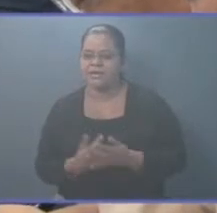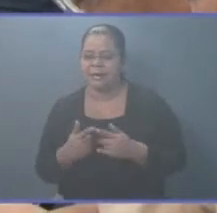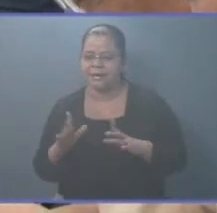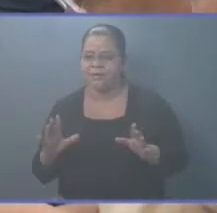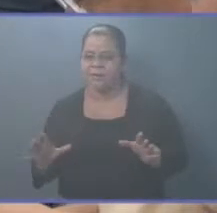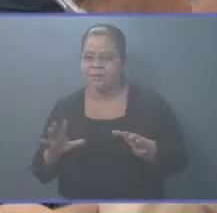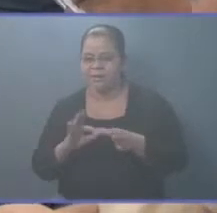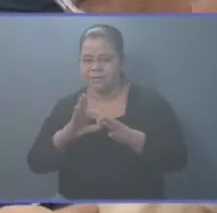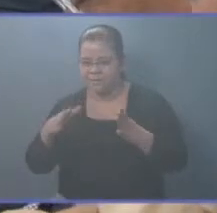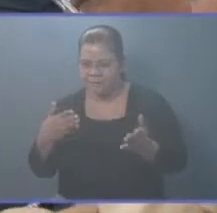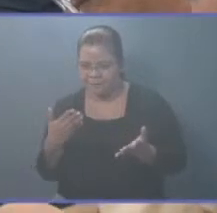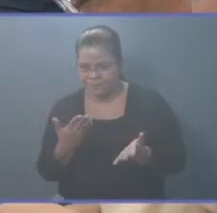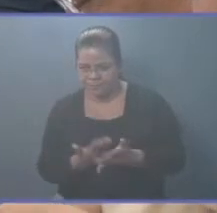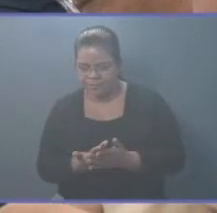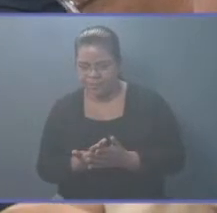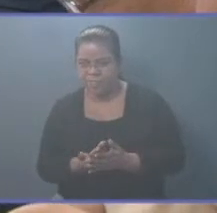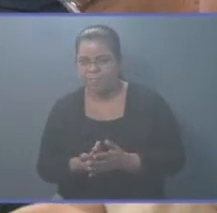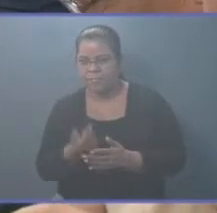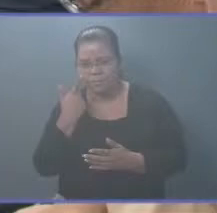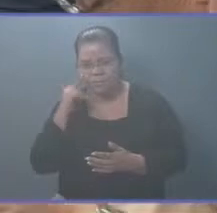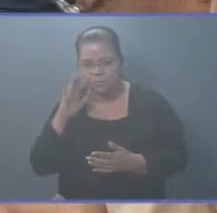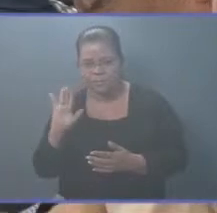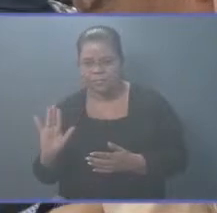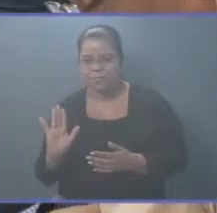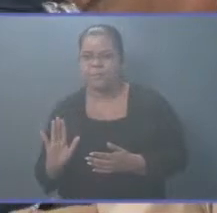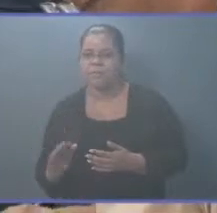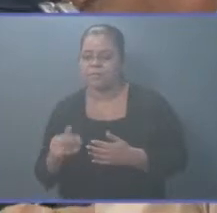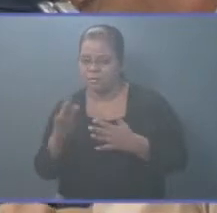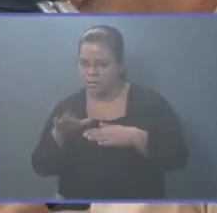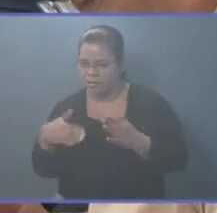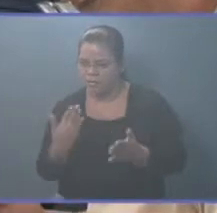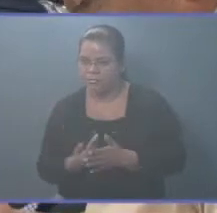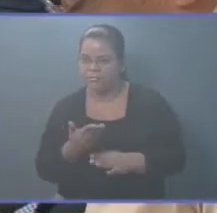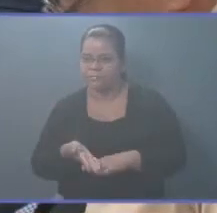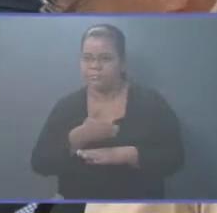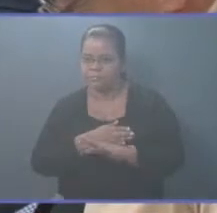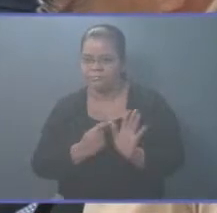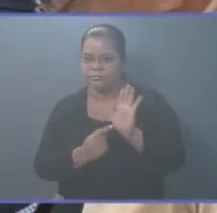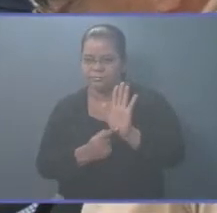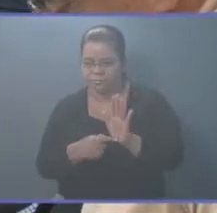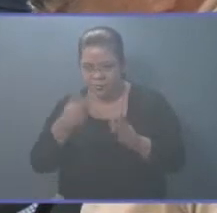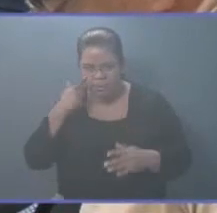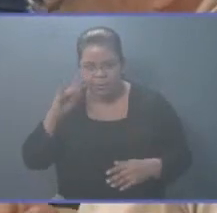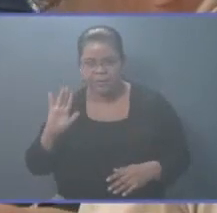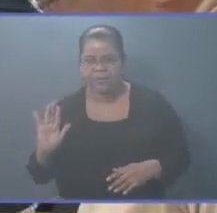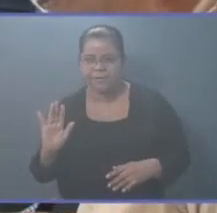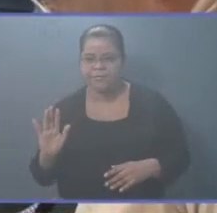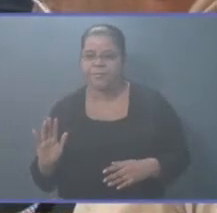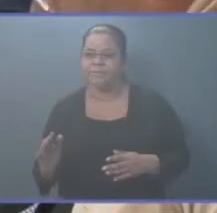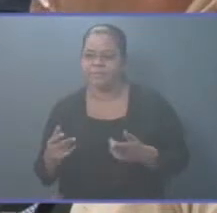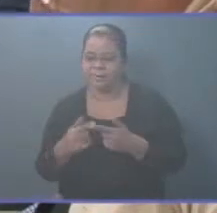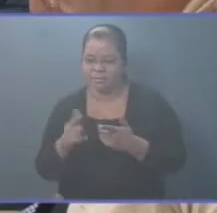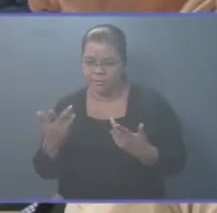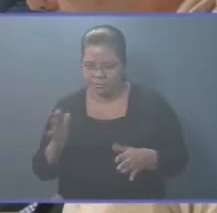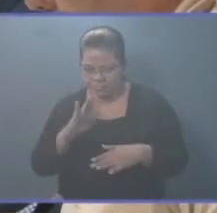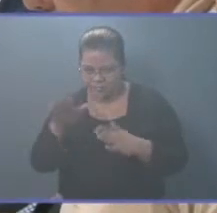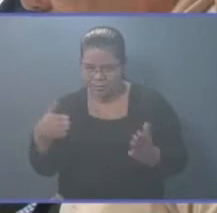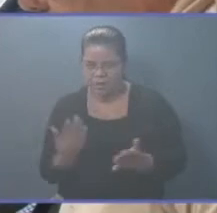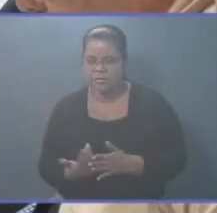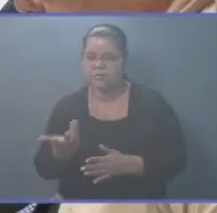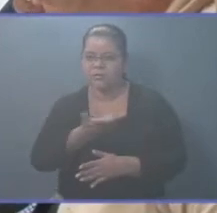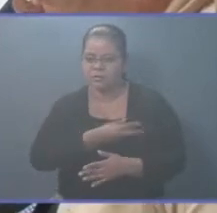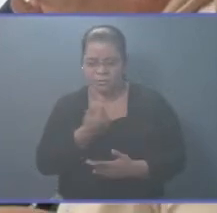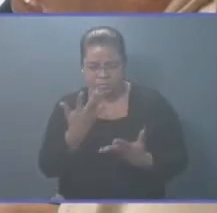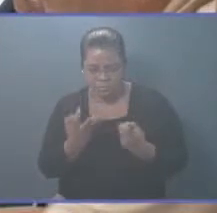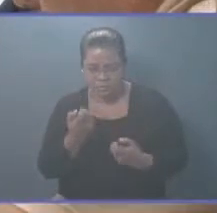vigilancia, seguimientos, pero efectivamente todo esto se presenta como prueba documental, pero también nosotros los ofrecemos